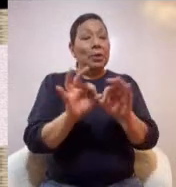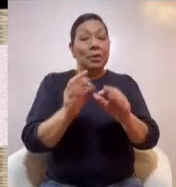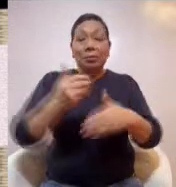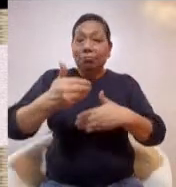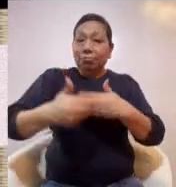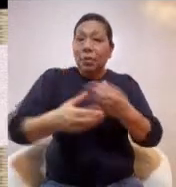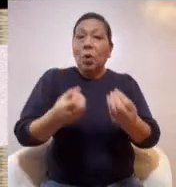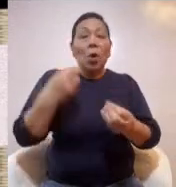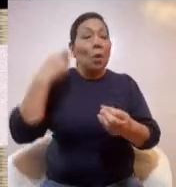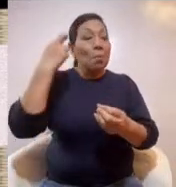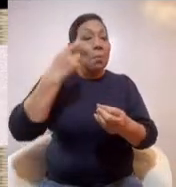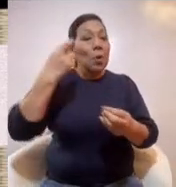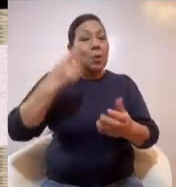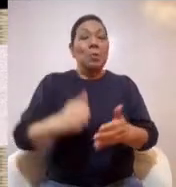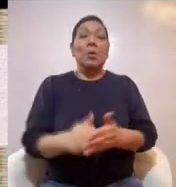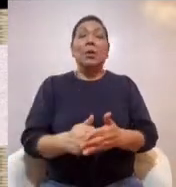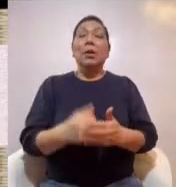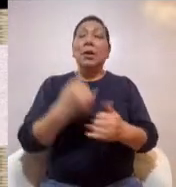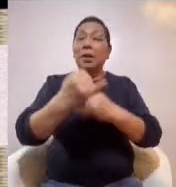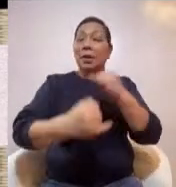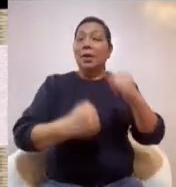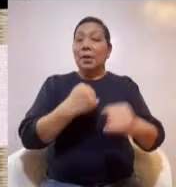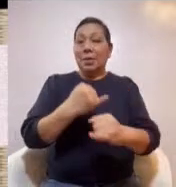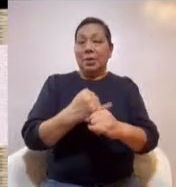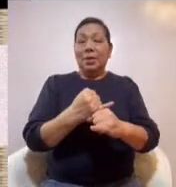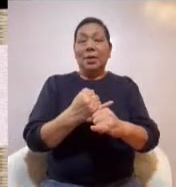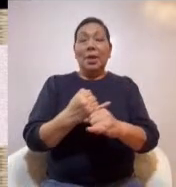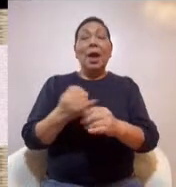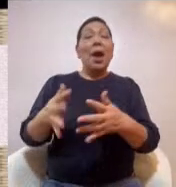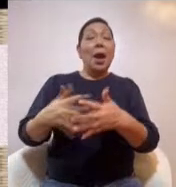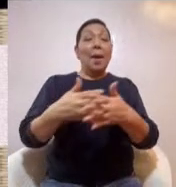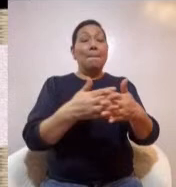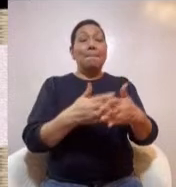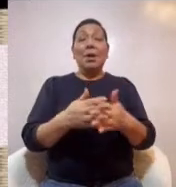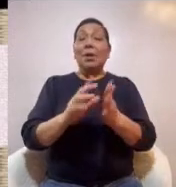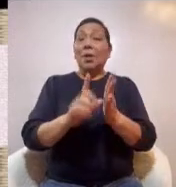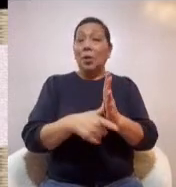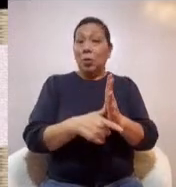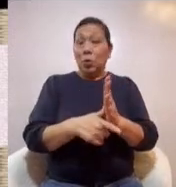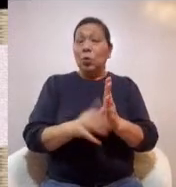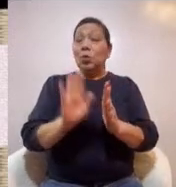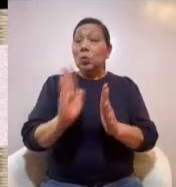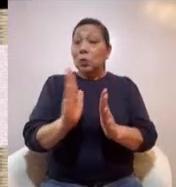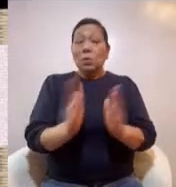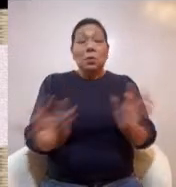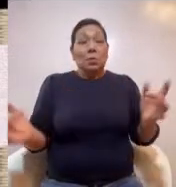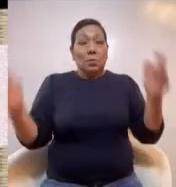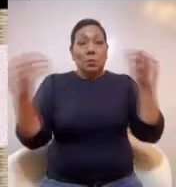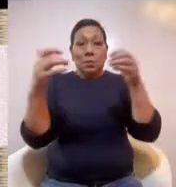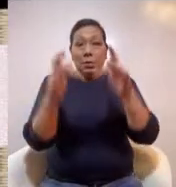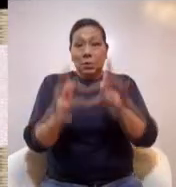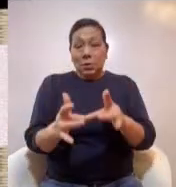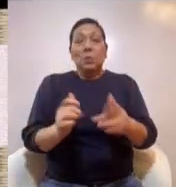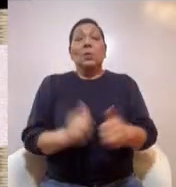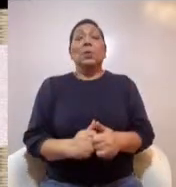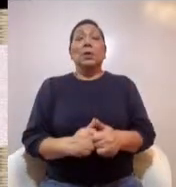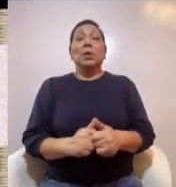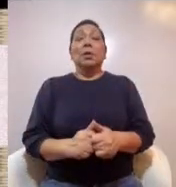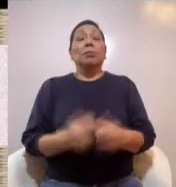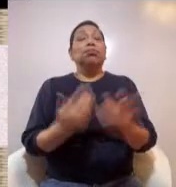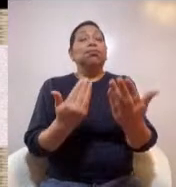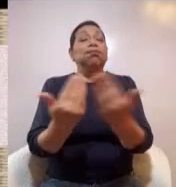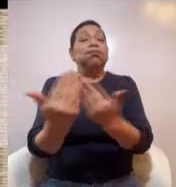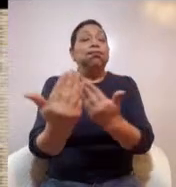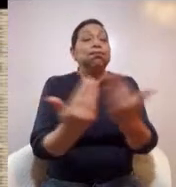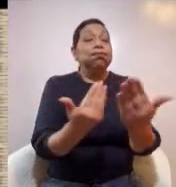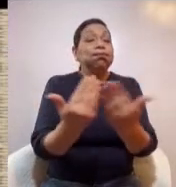que se deben avanzar como políticas interamericanas a nivel regional. Y después esos dos órganos se unen